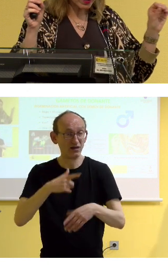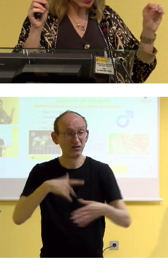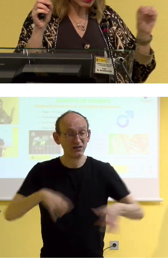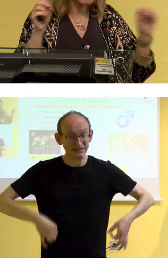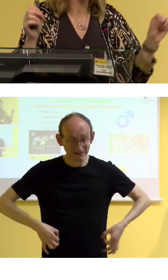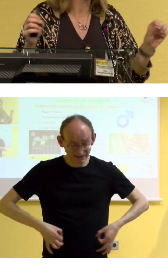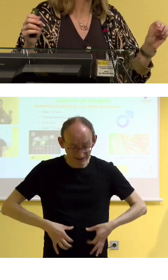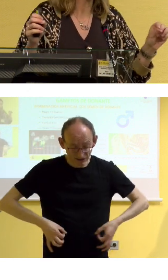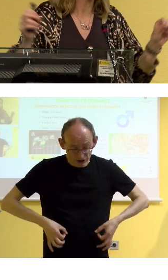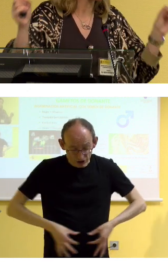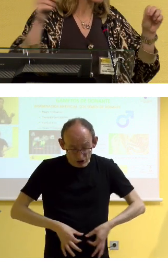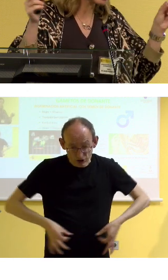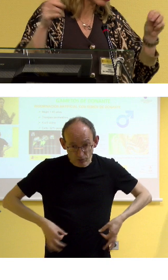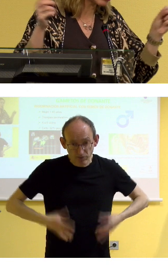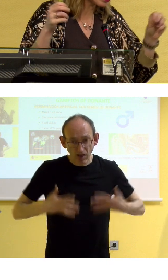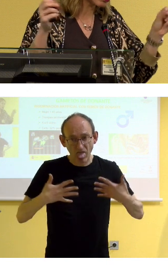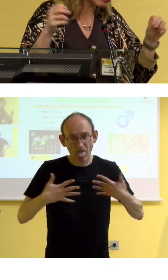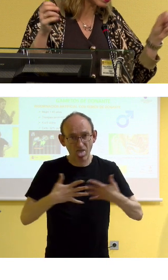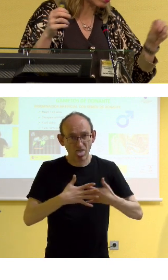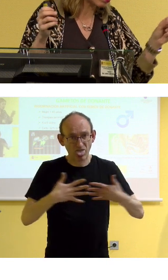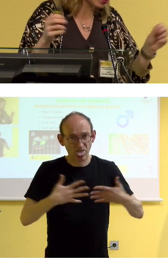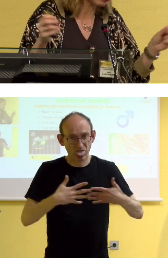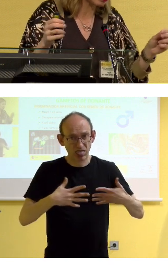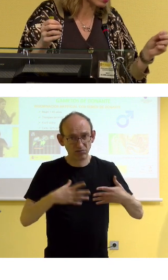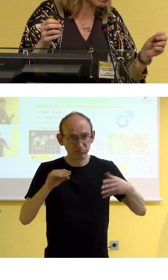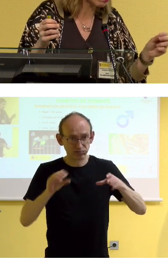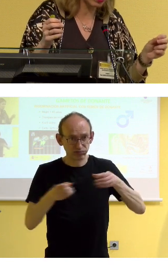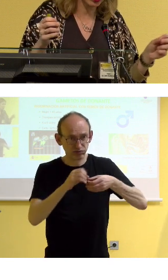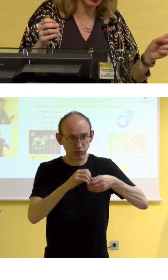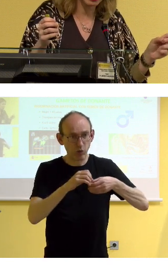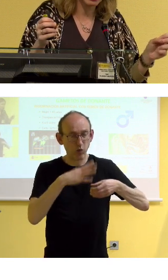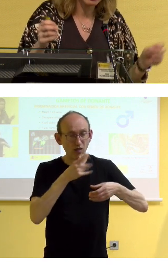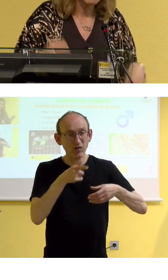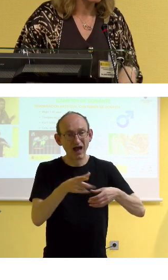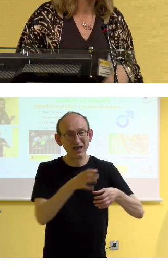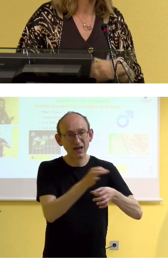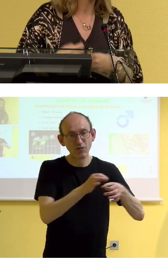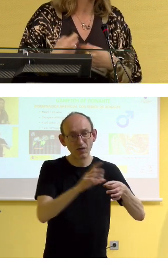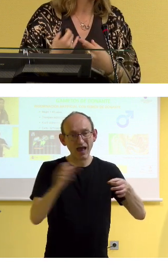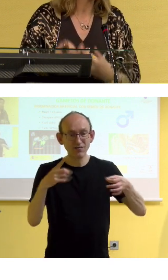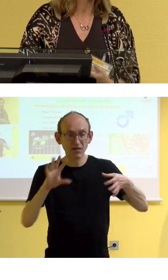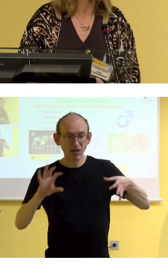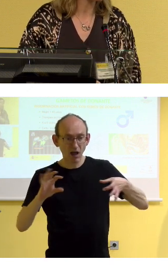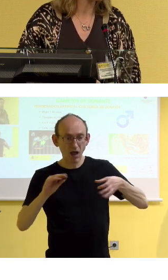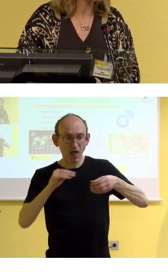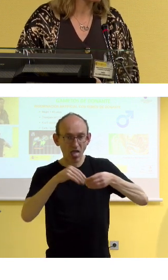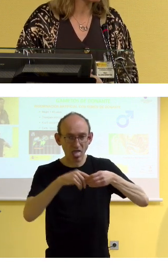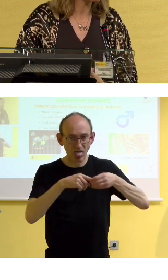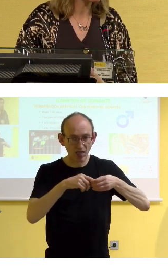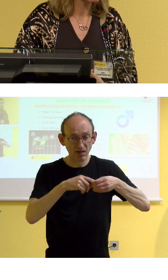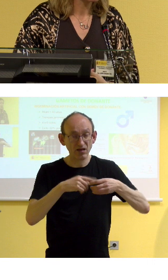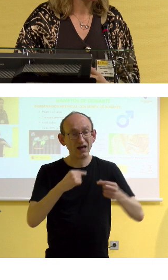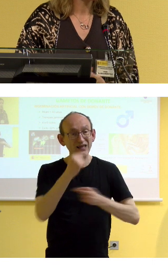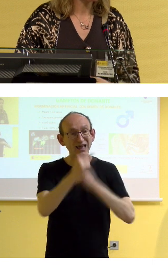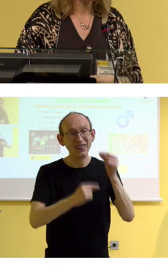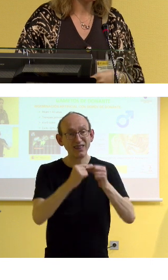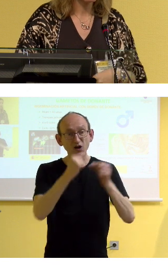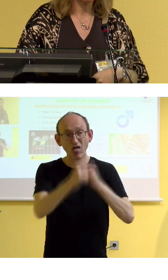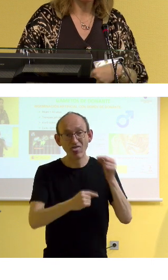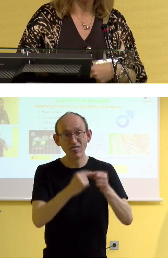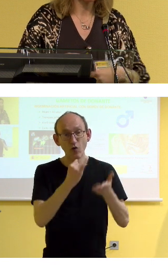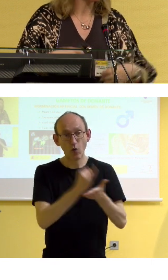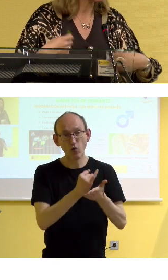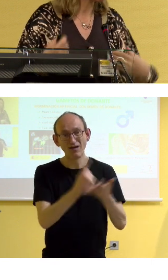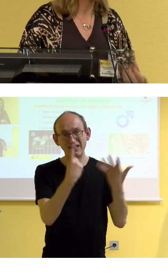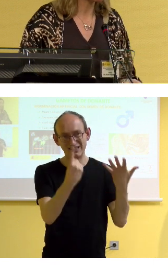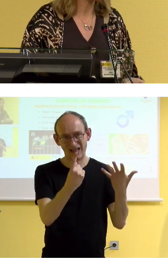los ovarios, sean permeables, porque ahí es donde se junta el ovocito y el espermatozoide. Se pueden llegar a hacer hasta 6 ciclos y esto es algo que se hace